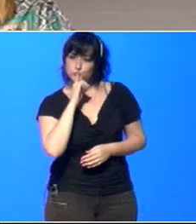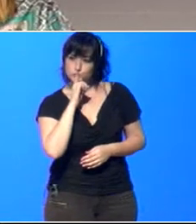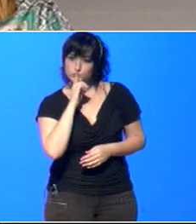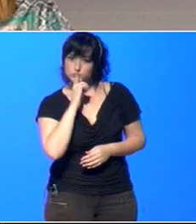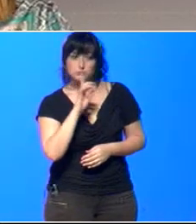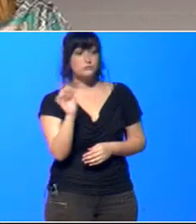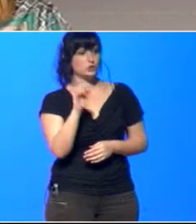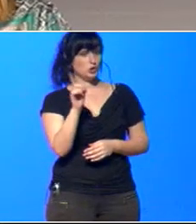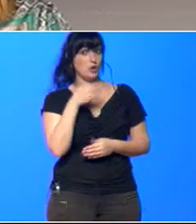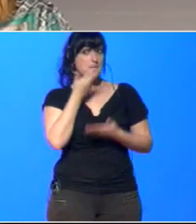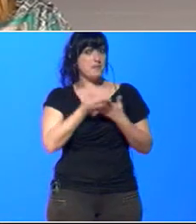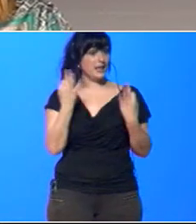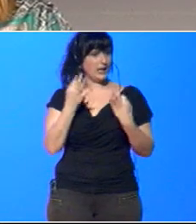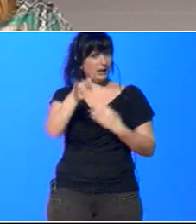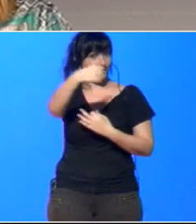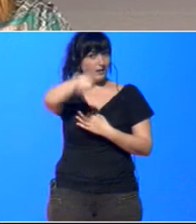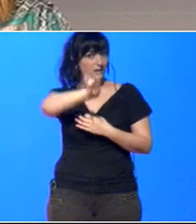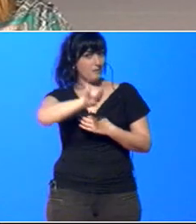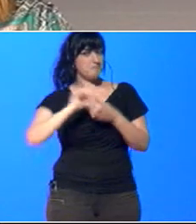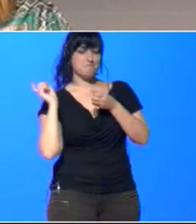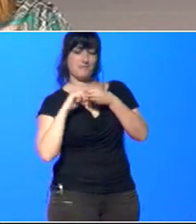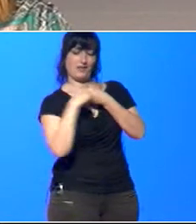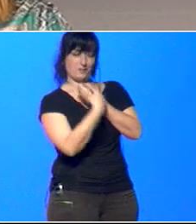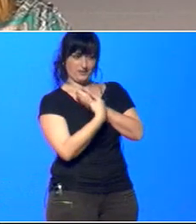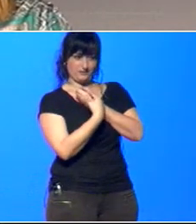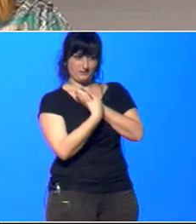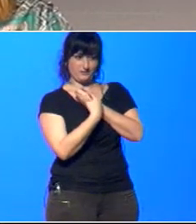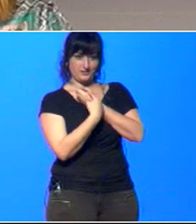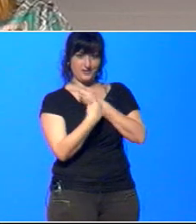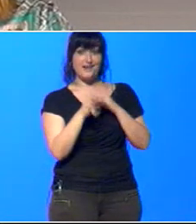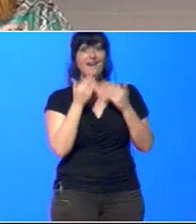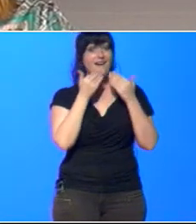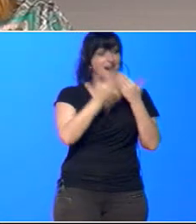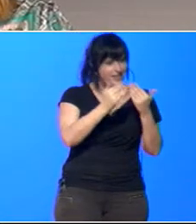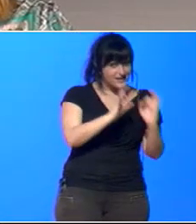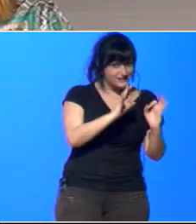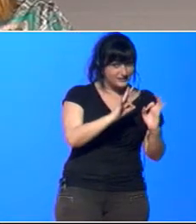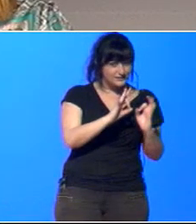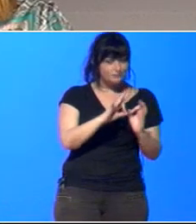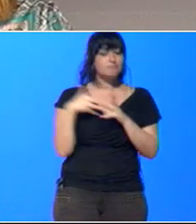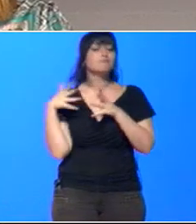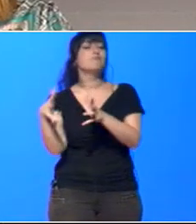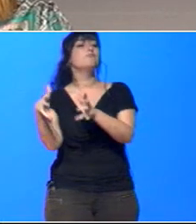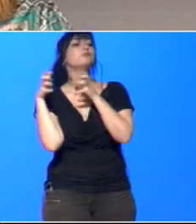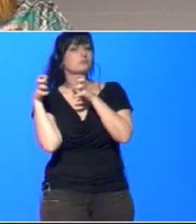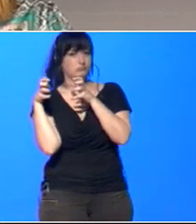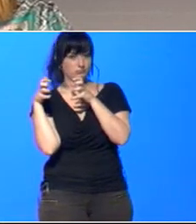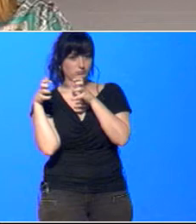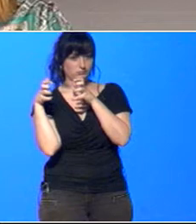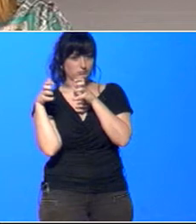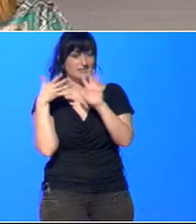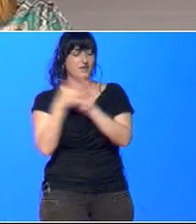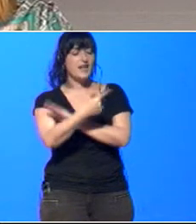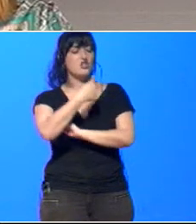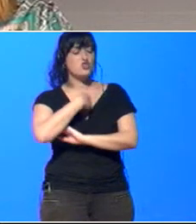que los alumnos actúen. Y esa acción produce el logro. Y eso es lo que me hace a mí